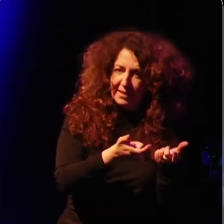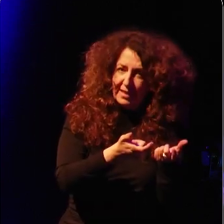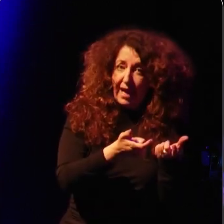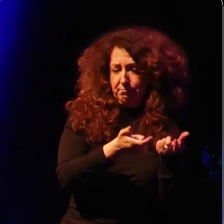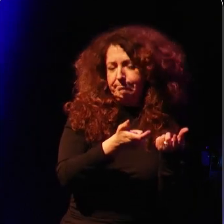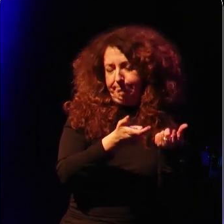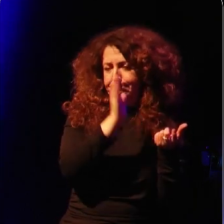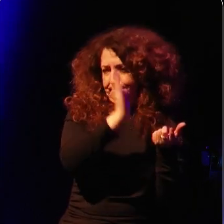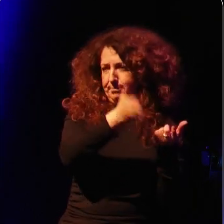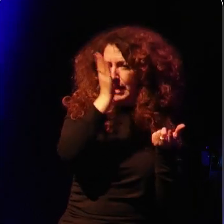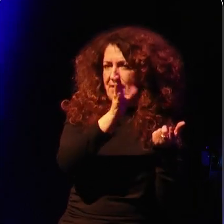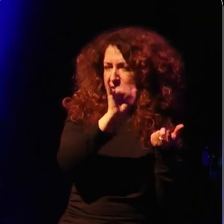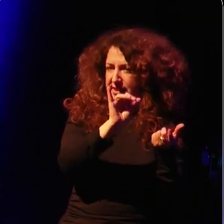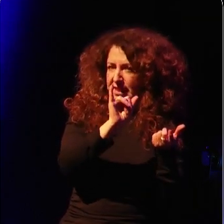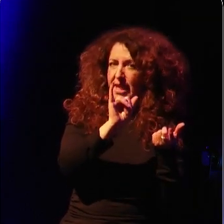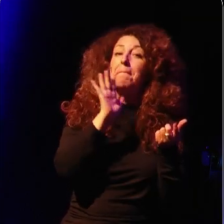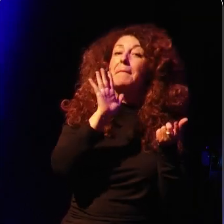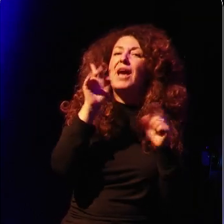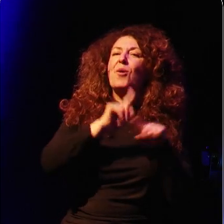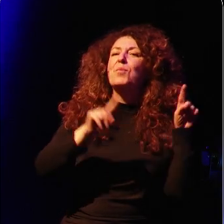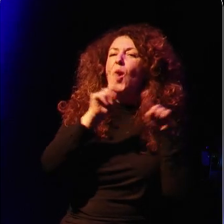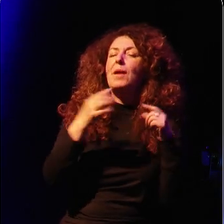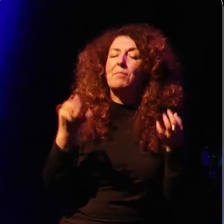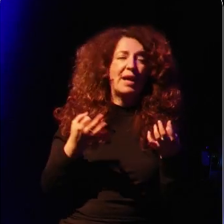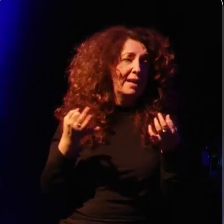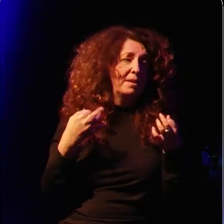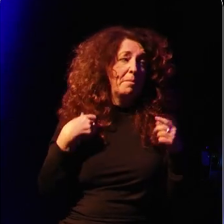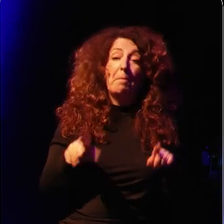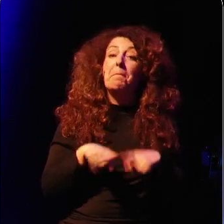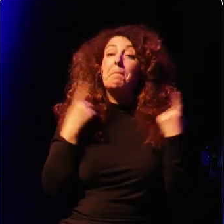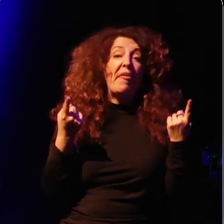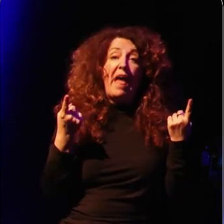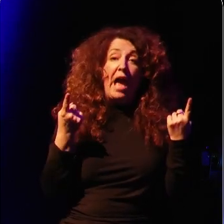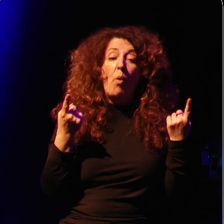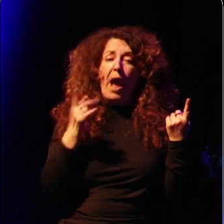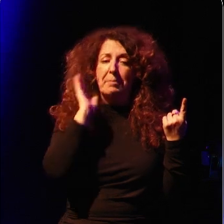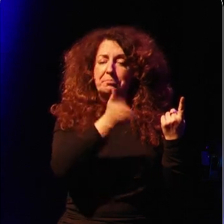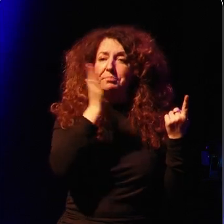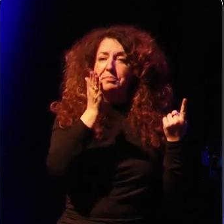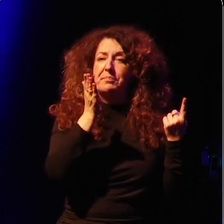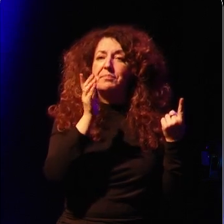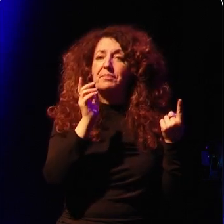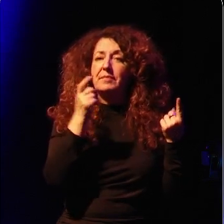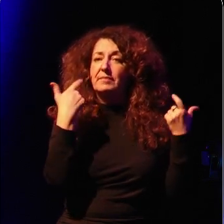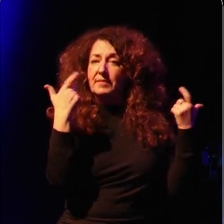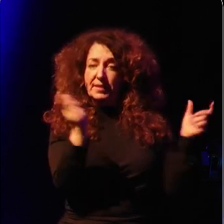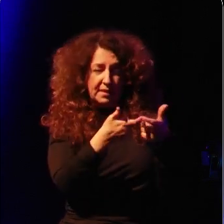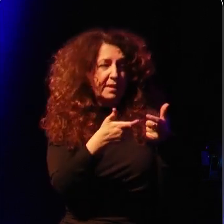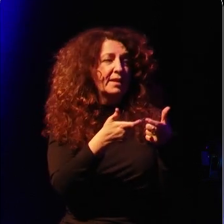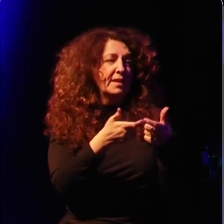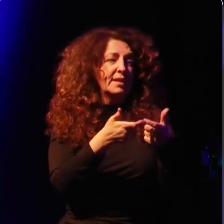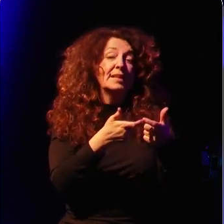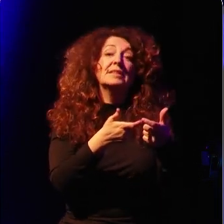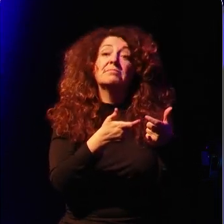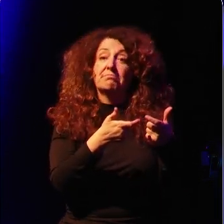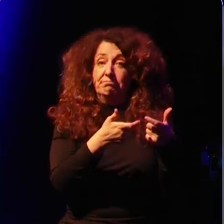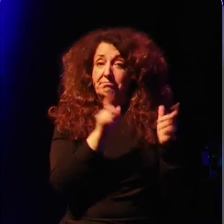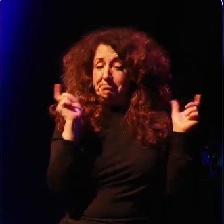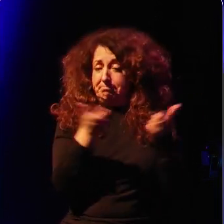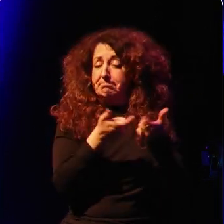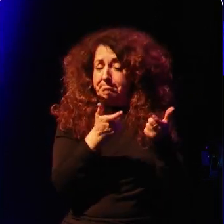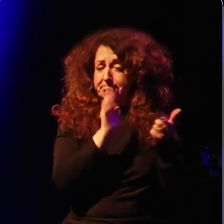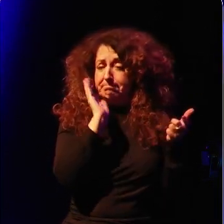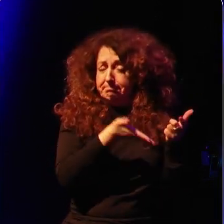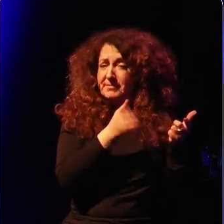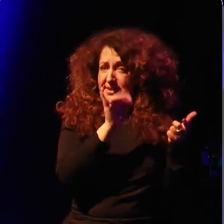ha caído el pelo a los tíos, pero hay un problema, y es, me da igual que se les haya caído el pelo, yo hubiera actuado un poco peor incluso. Pero